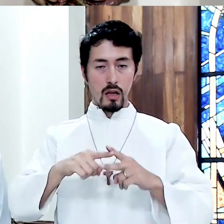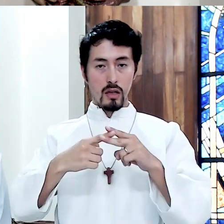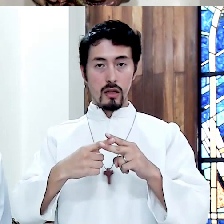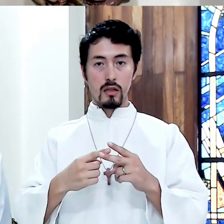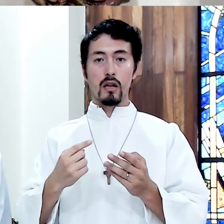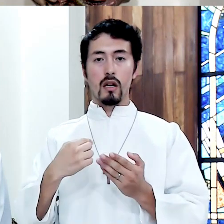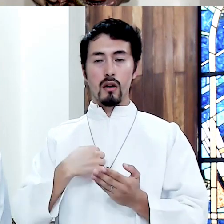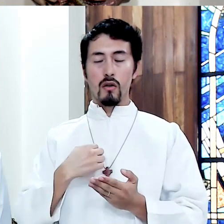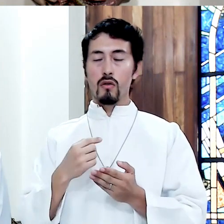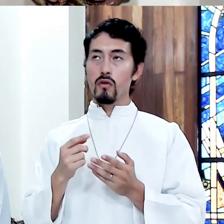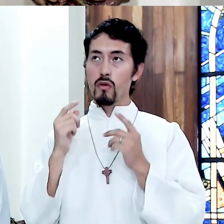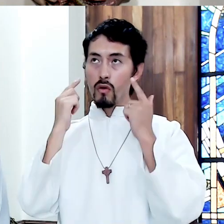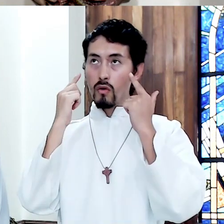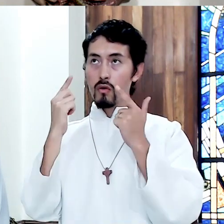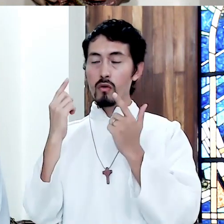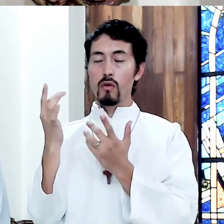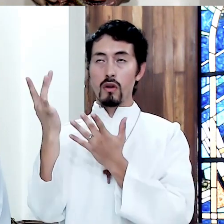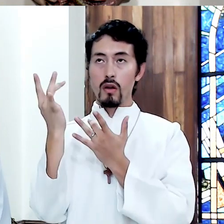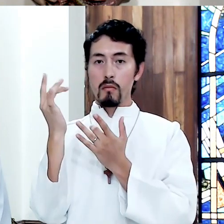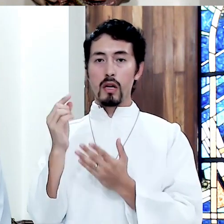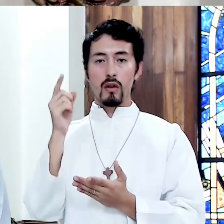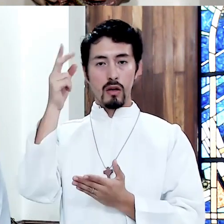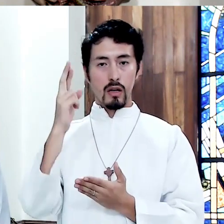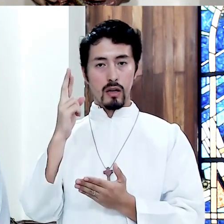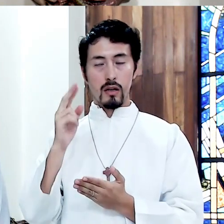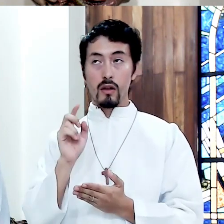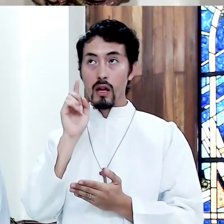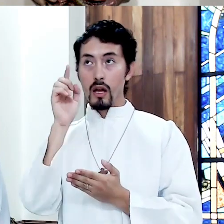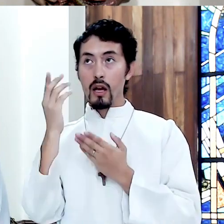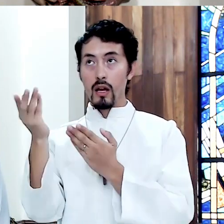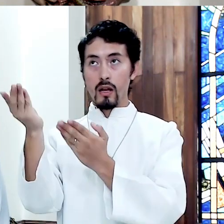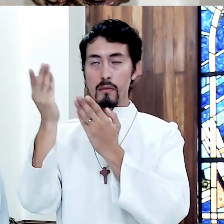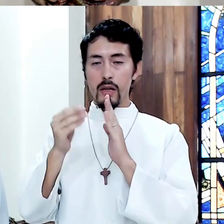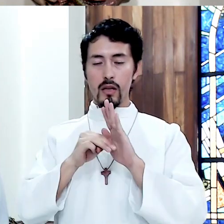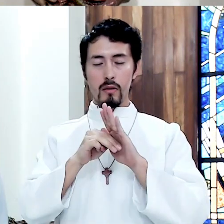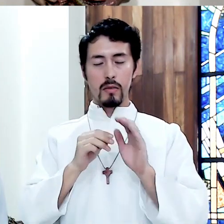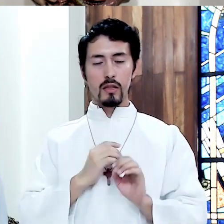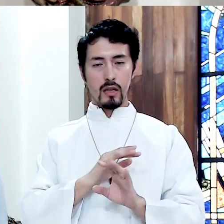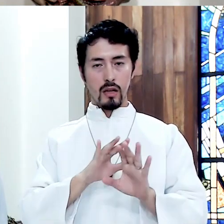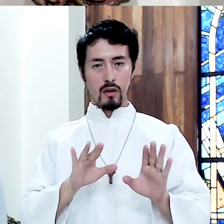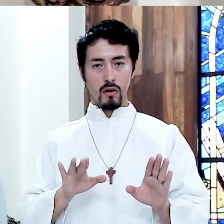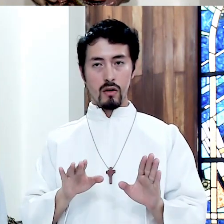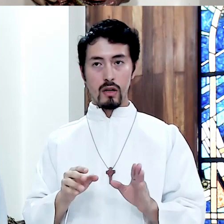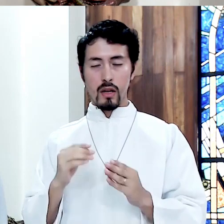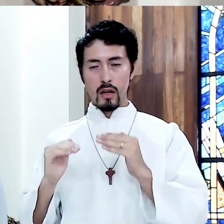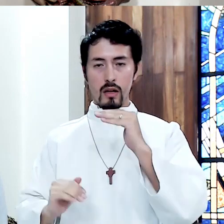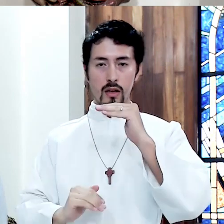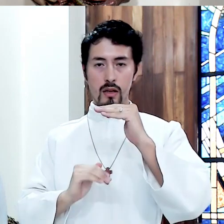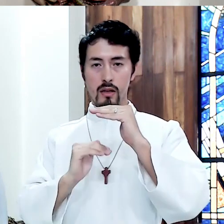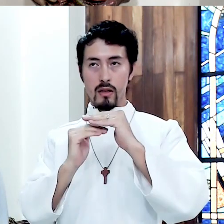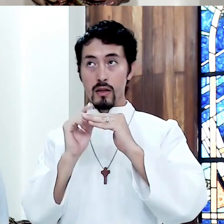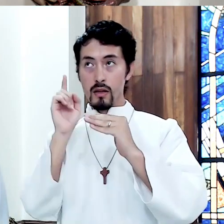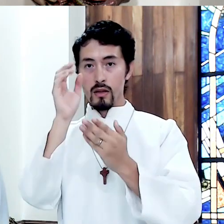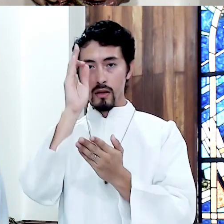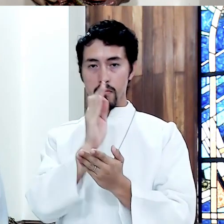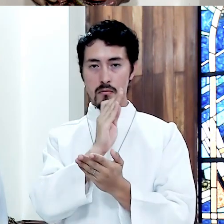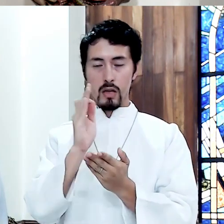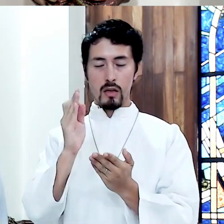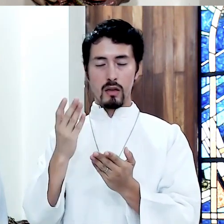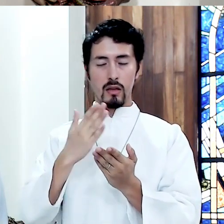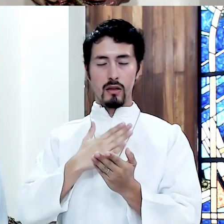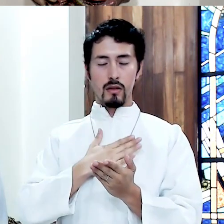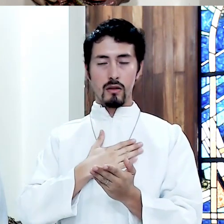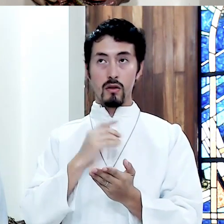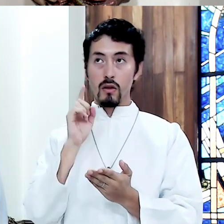del Señor viene la misericordia y la abundancia de la redención. Y Él redimirá a